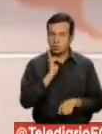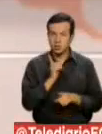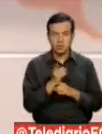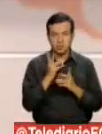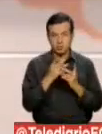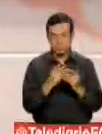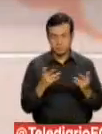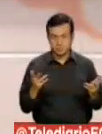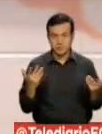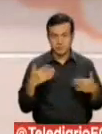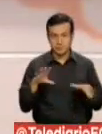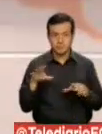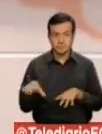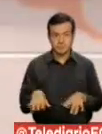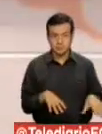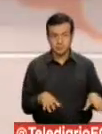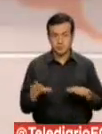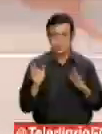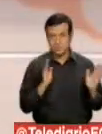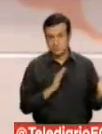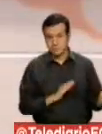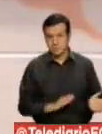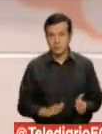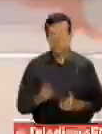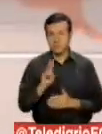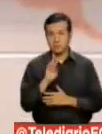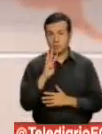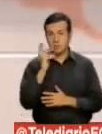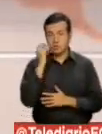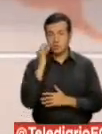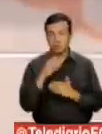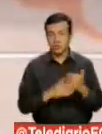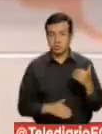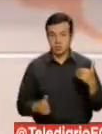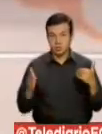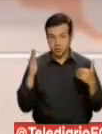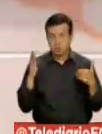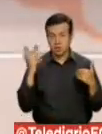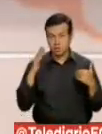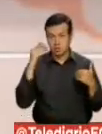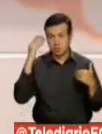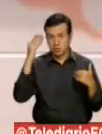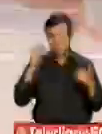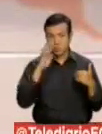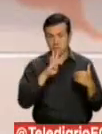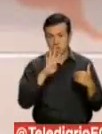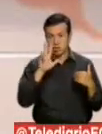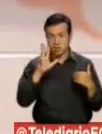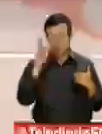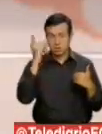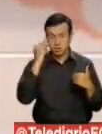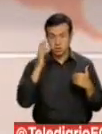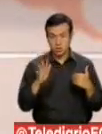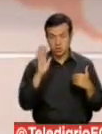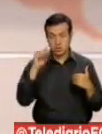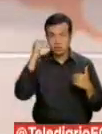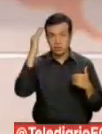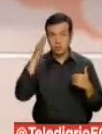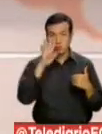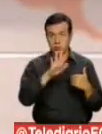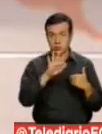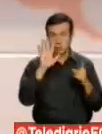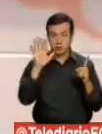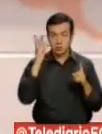Se hacen actos en 24 días, aparece después 43 días, y después